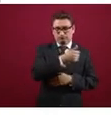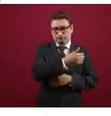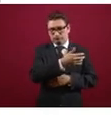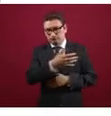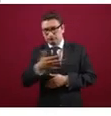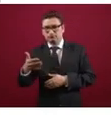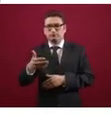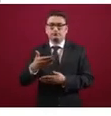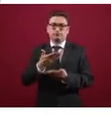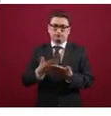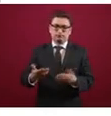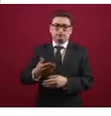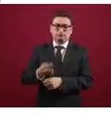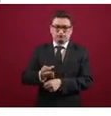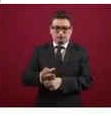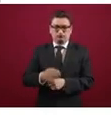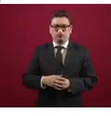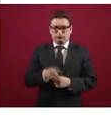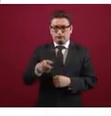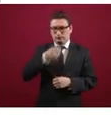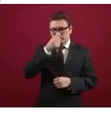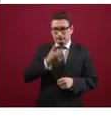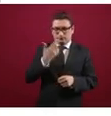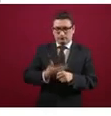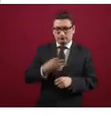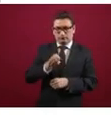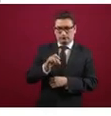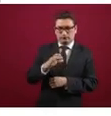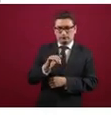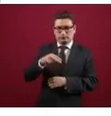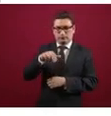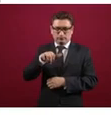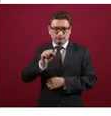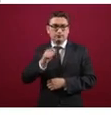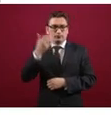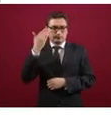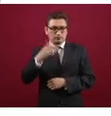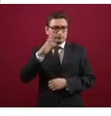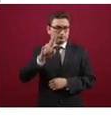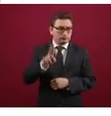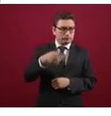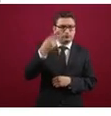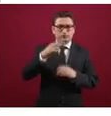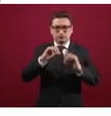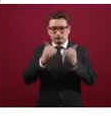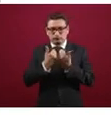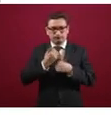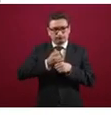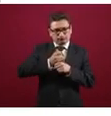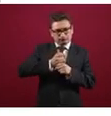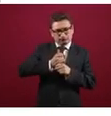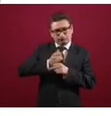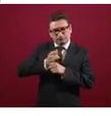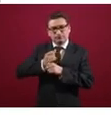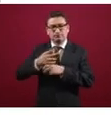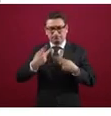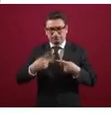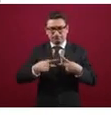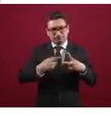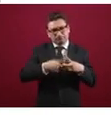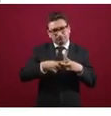bien decía el subsecretario encinas hay esfuerzos importantes desde la academia desde la sociedad civil que habían hecho este recuento